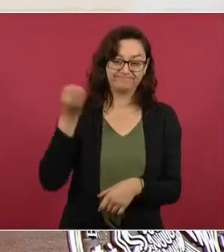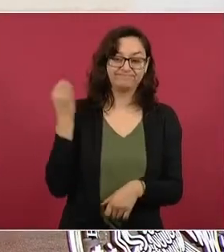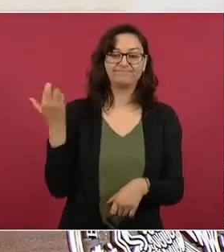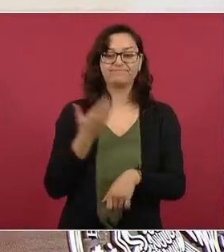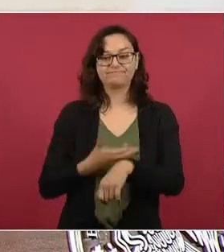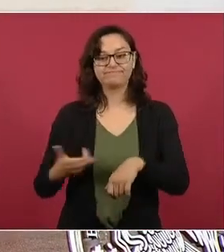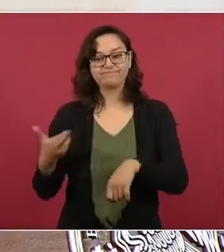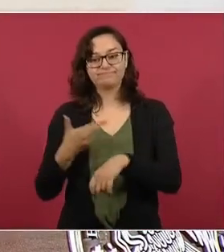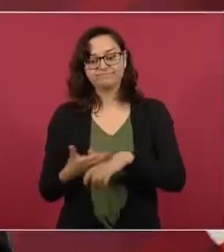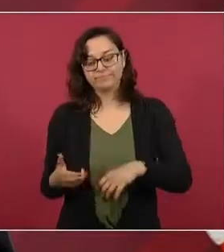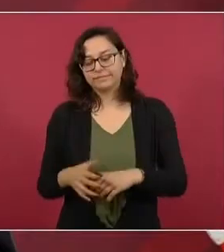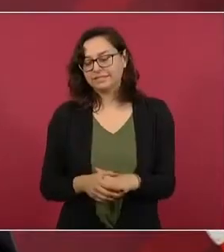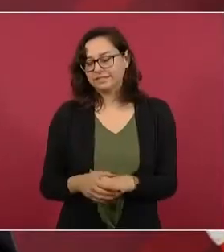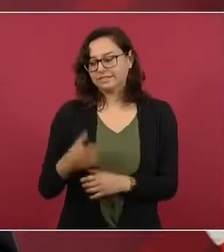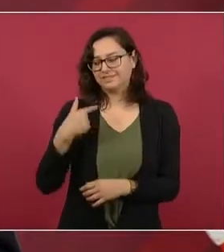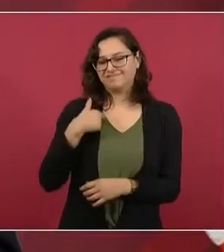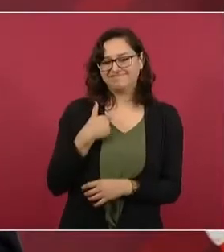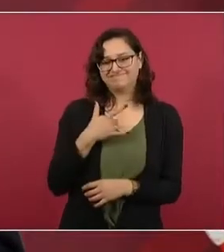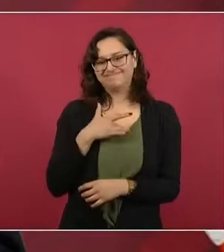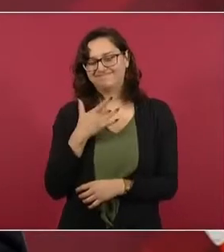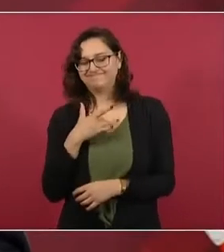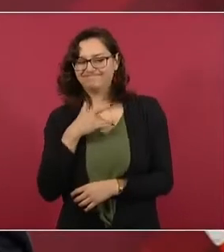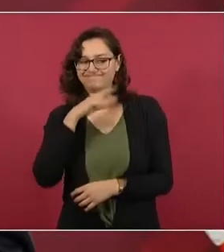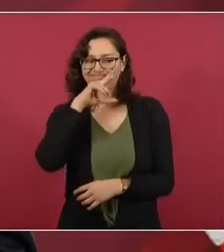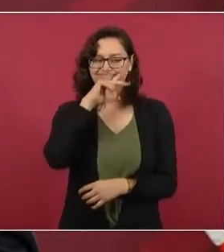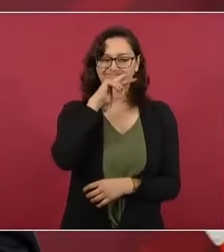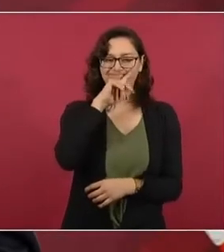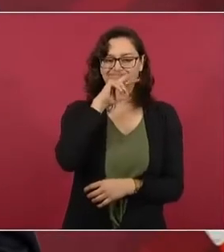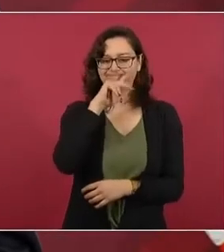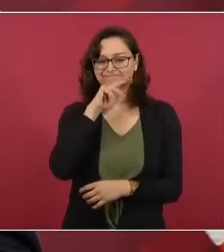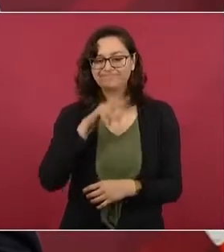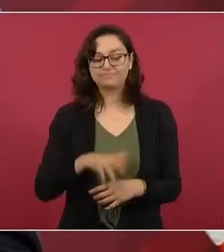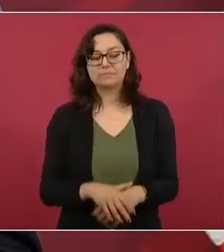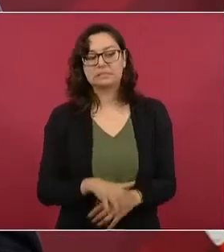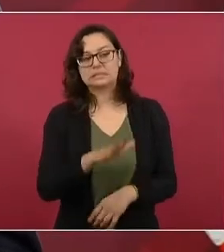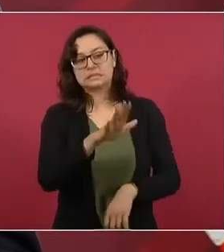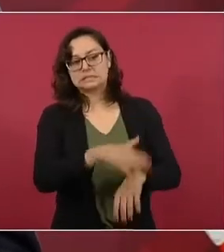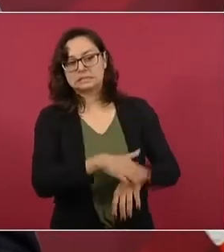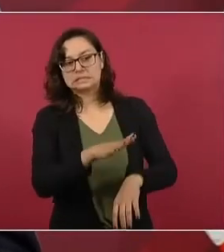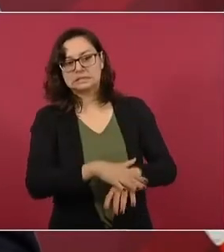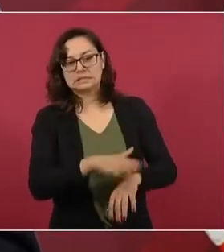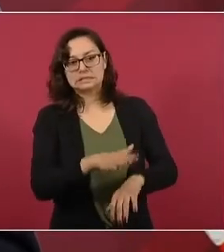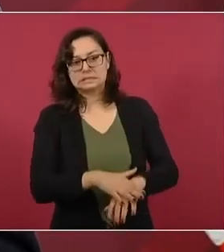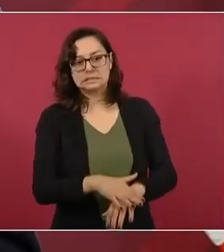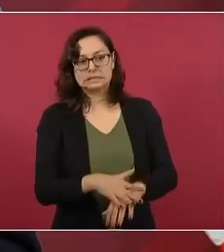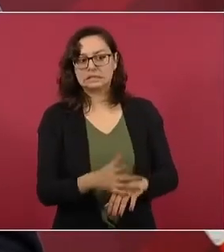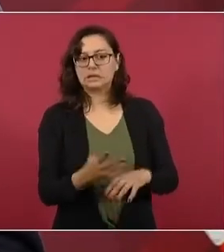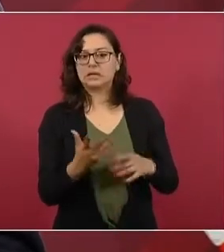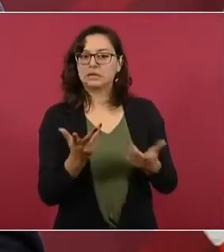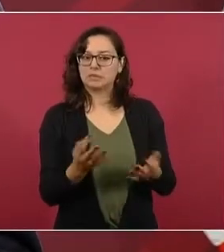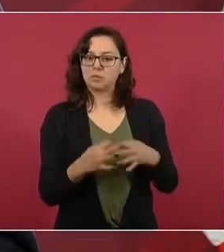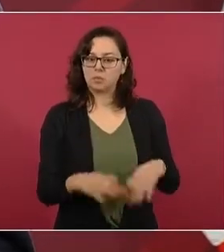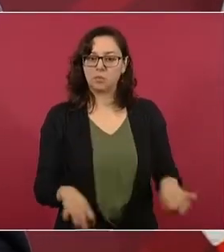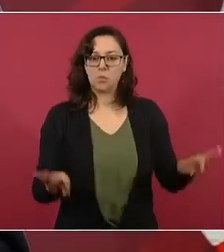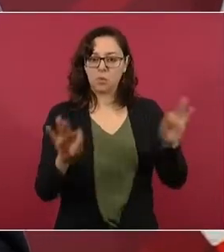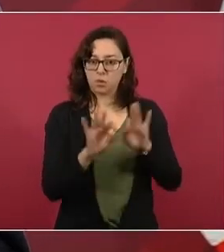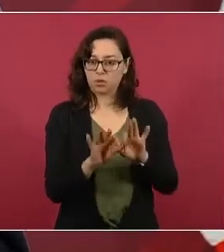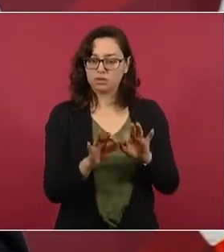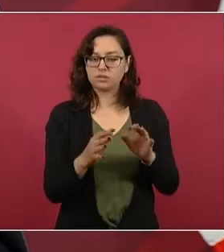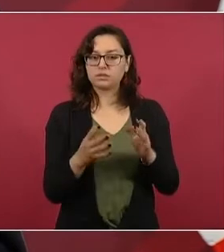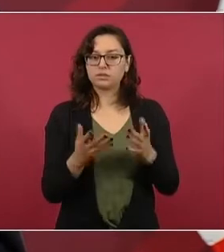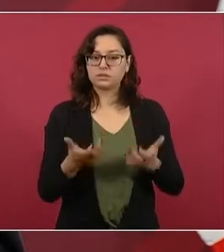se ocupaban de eso en el servicio público, de que nada de doble fila